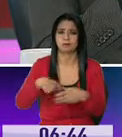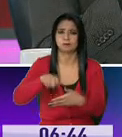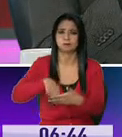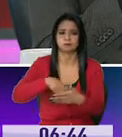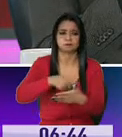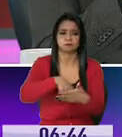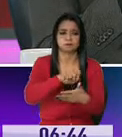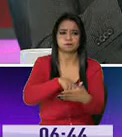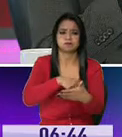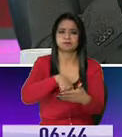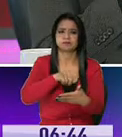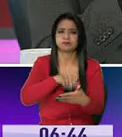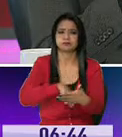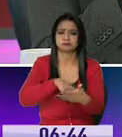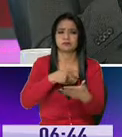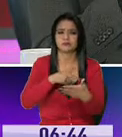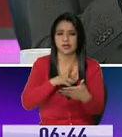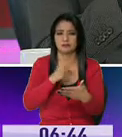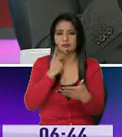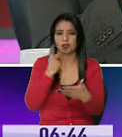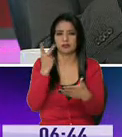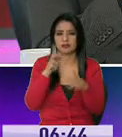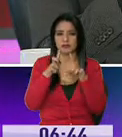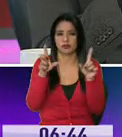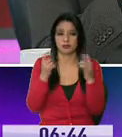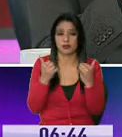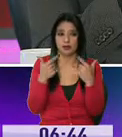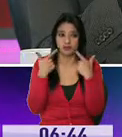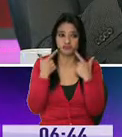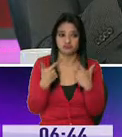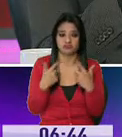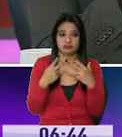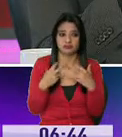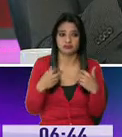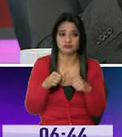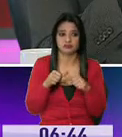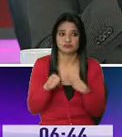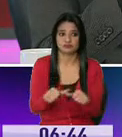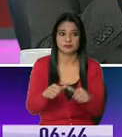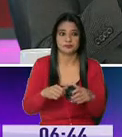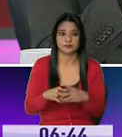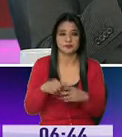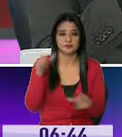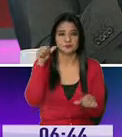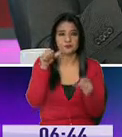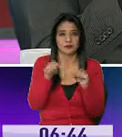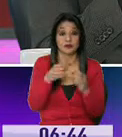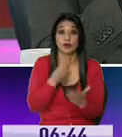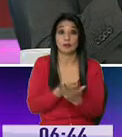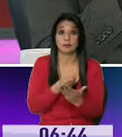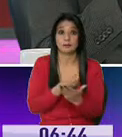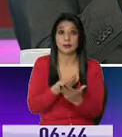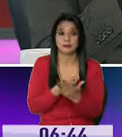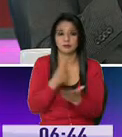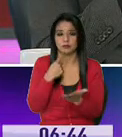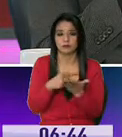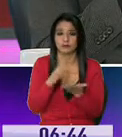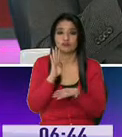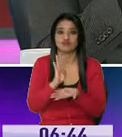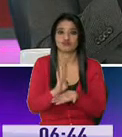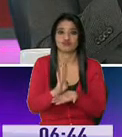COE provincial, ¿no? Hay muchas cosas que hay que hacer y que en esta pandemia todos tenemos que arrimar el hombro y un poco hacer